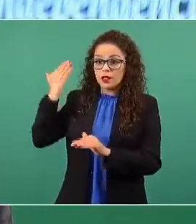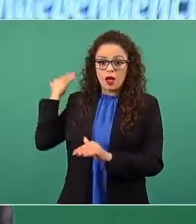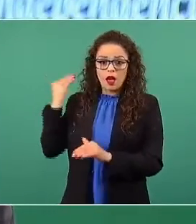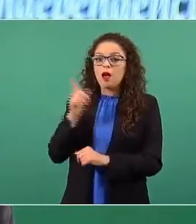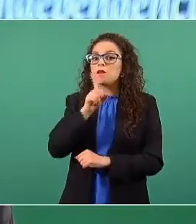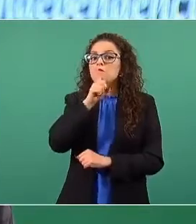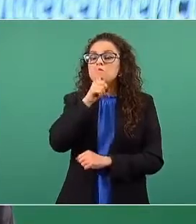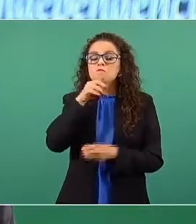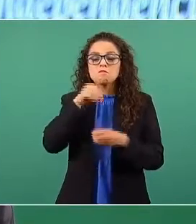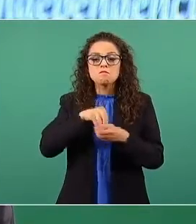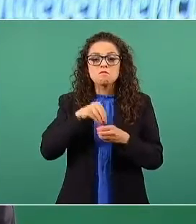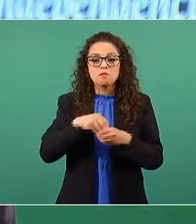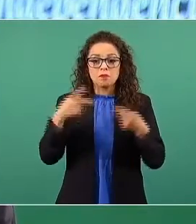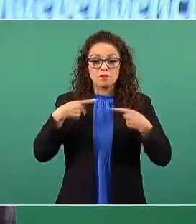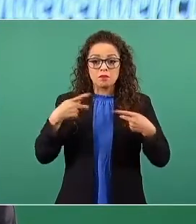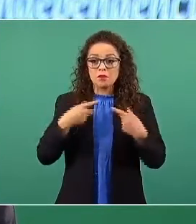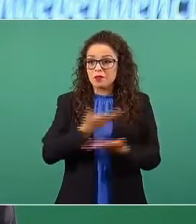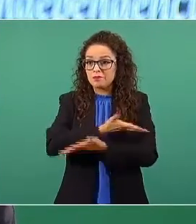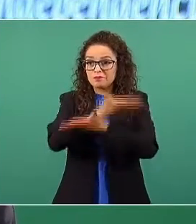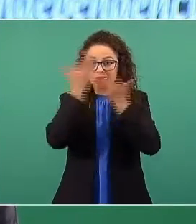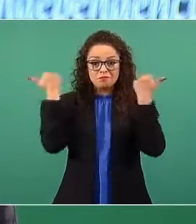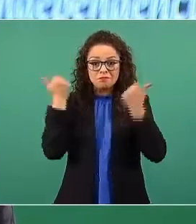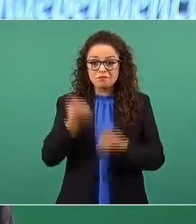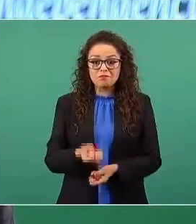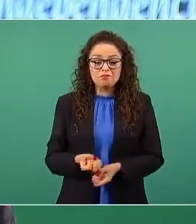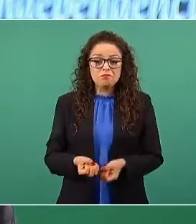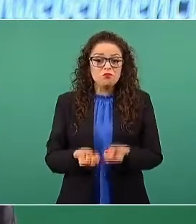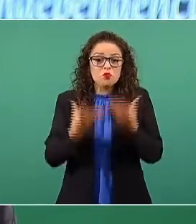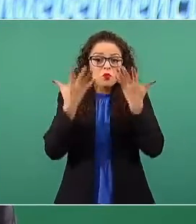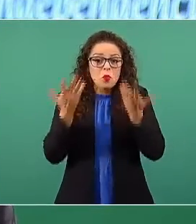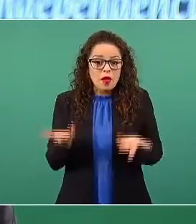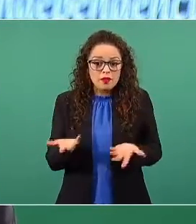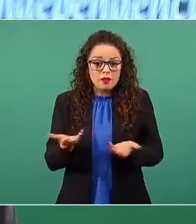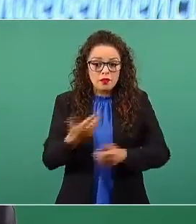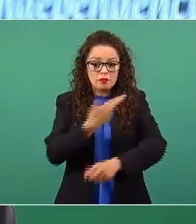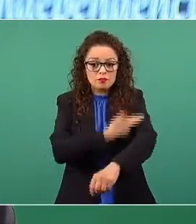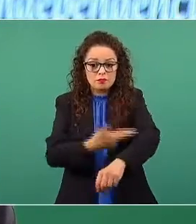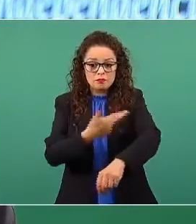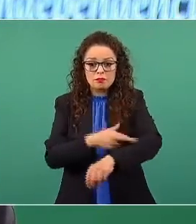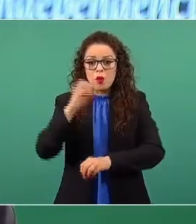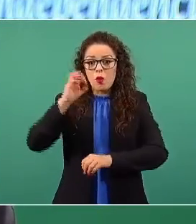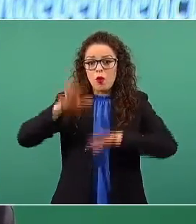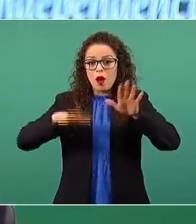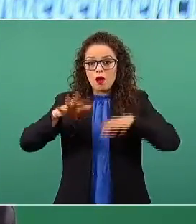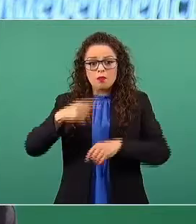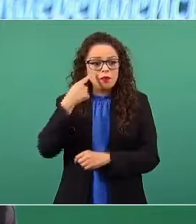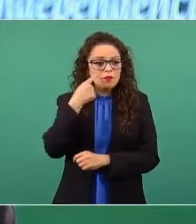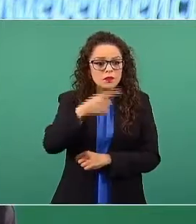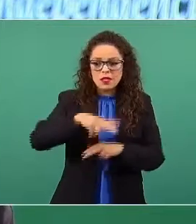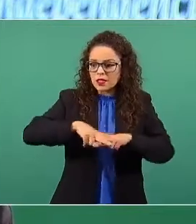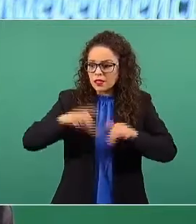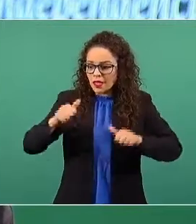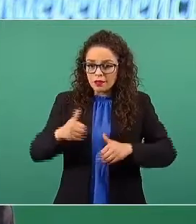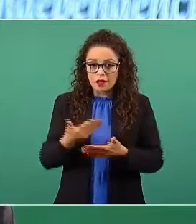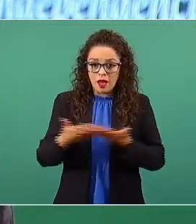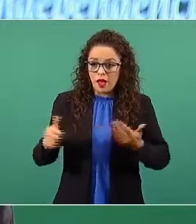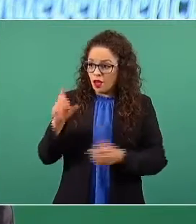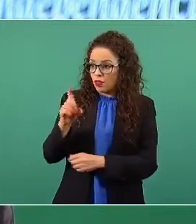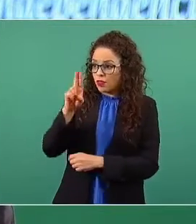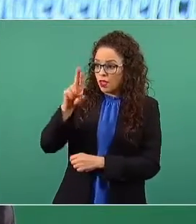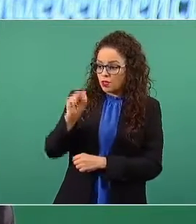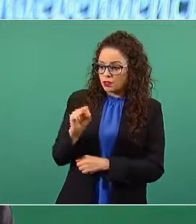sabía cuándo iba a terminar un trámite y algunos no llegaban a buen puerto. El doctor Schwarz tomó